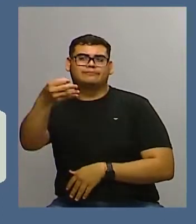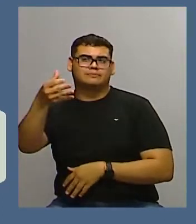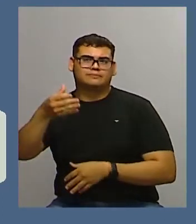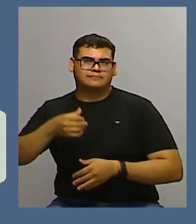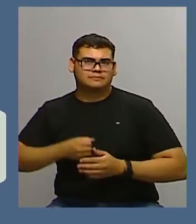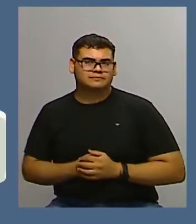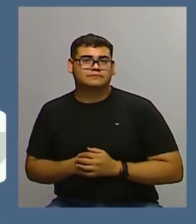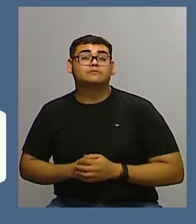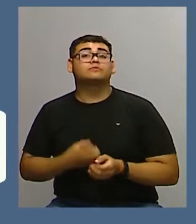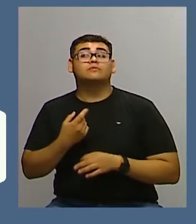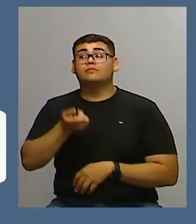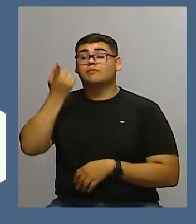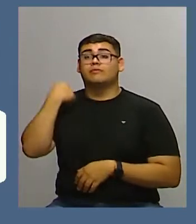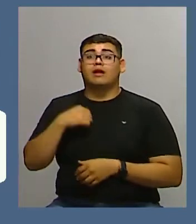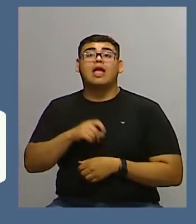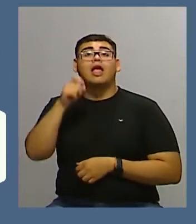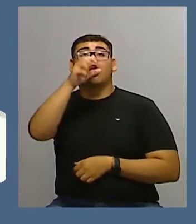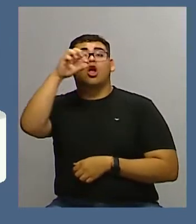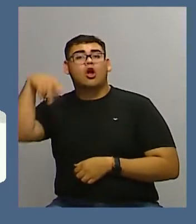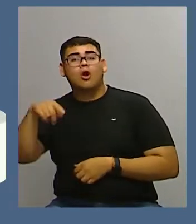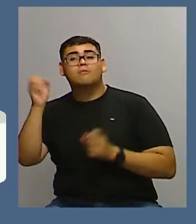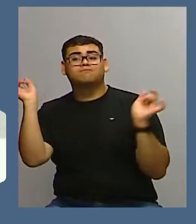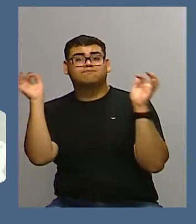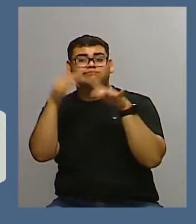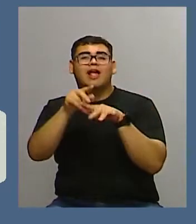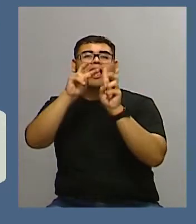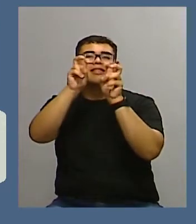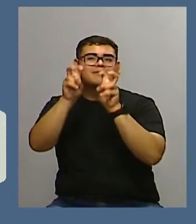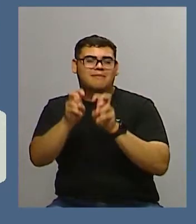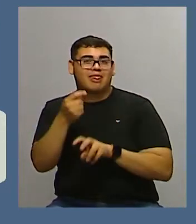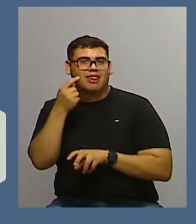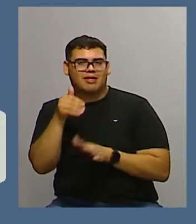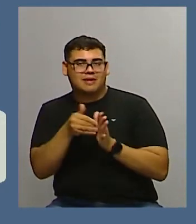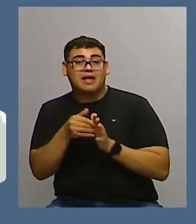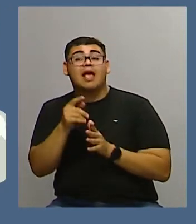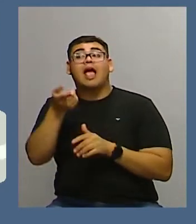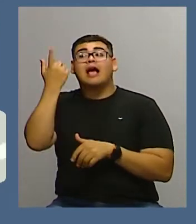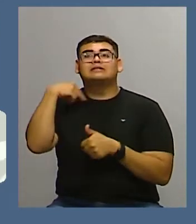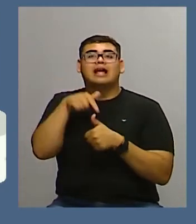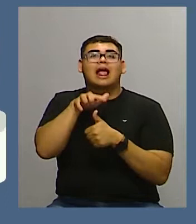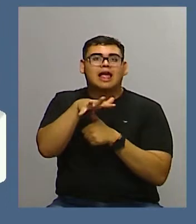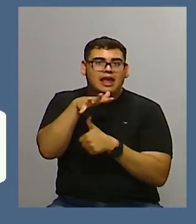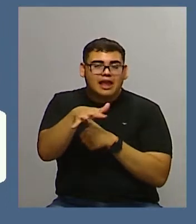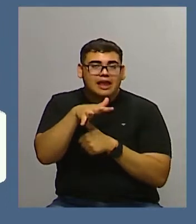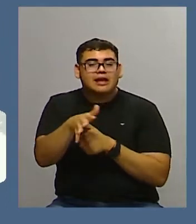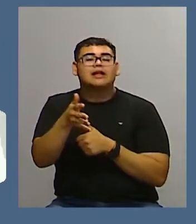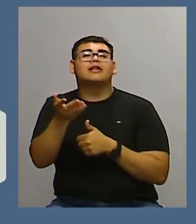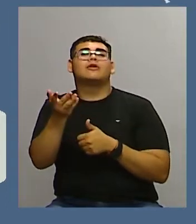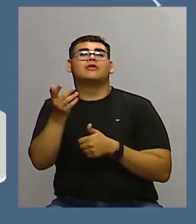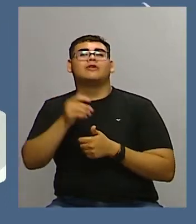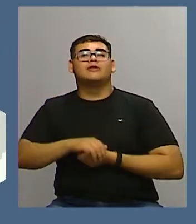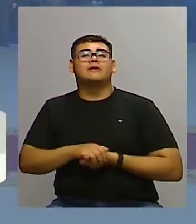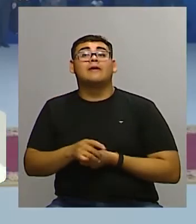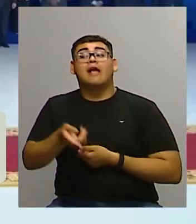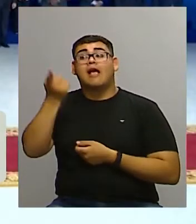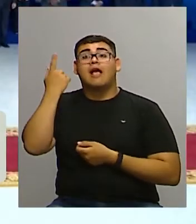ayer hay días temáticos en las COP. Ayer fue el de género, antes de ayer creo que fue el día de